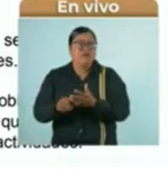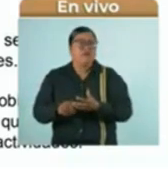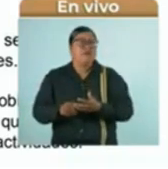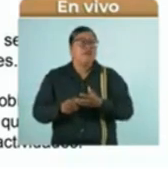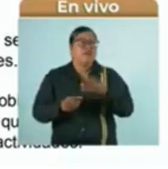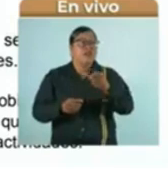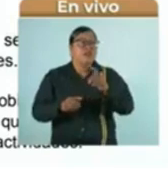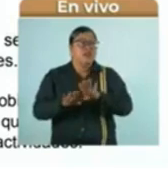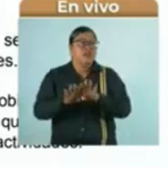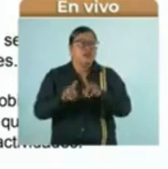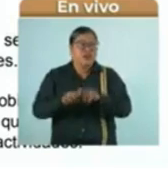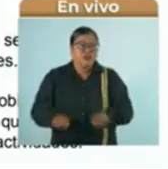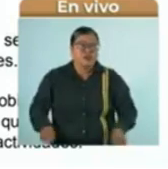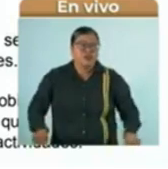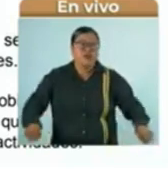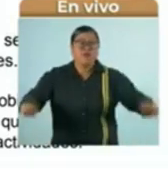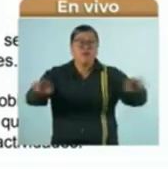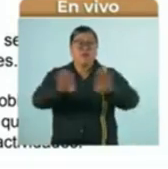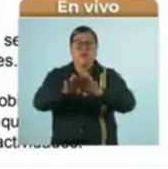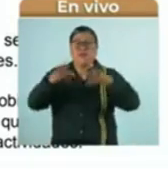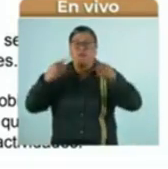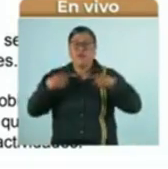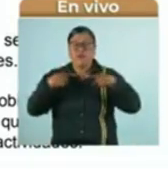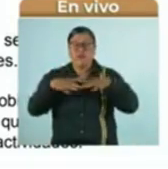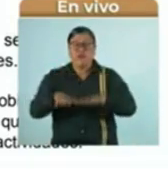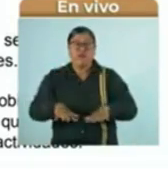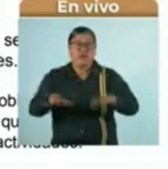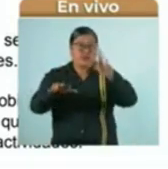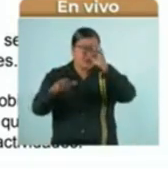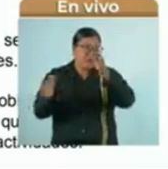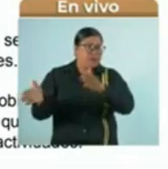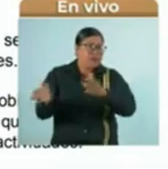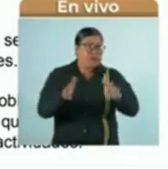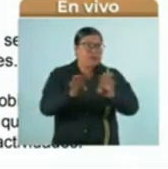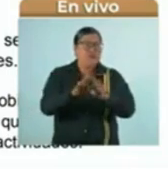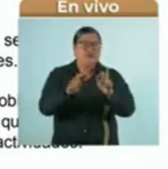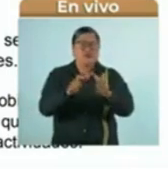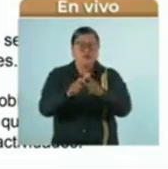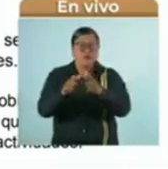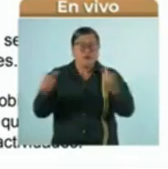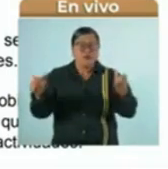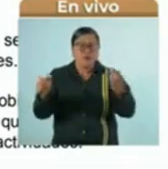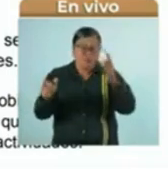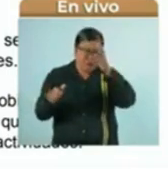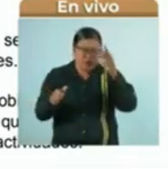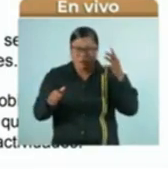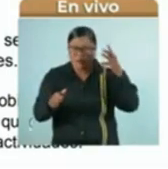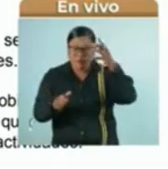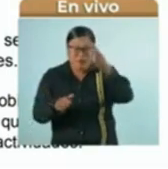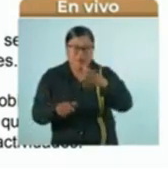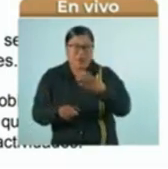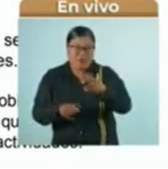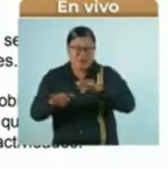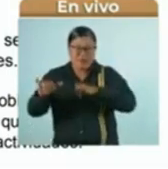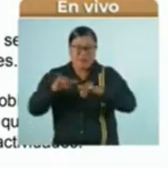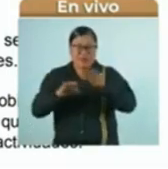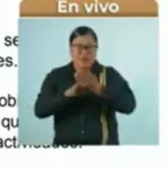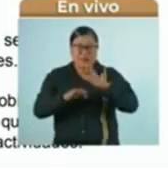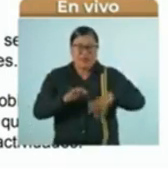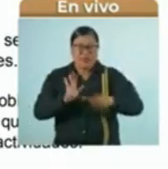una superficie en la zona de asentamientos humanos para planear el crecimiento urbano futuro. Es decir, de todo el mapa que les